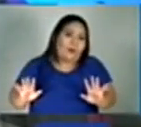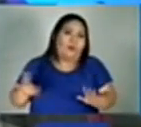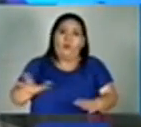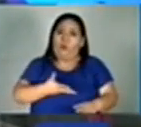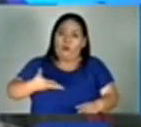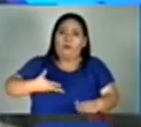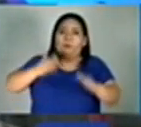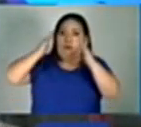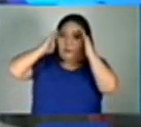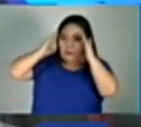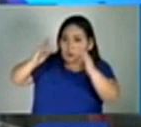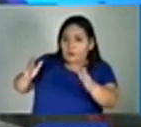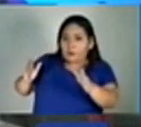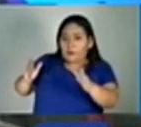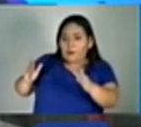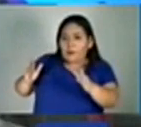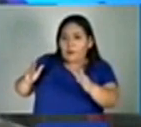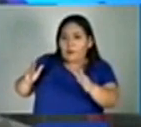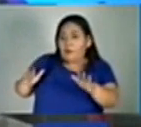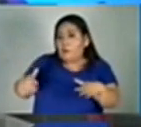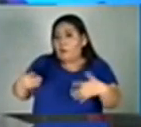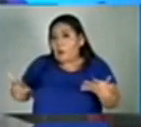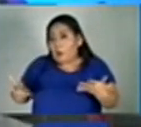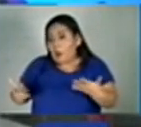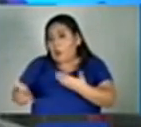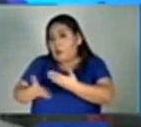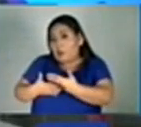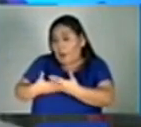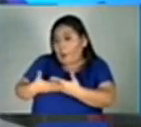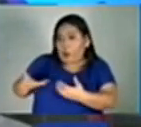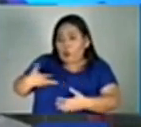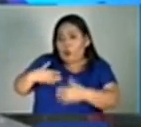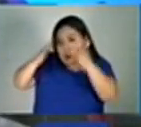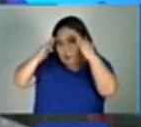pendientes para, si nos buscan o nos llaman, pues estar atentos a responder.